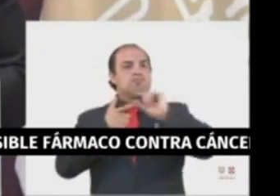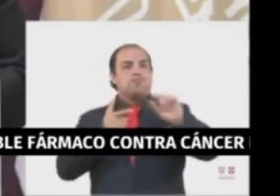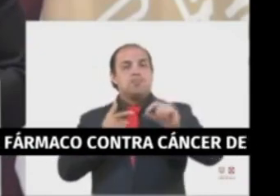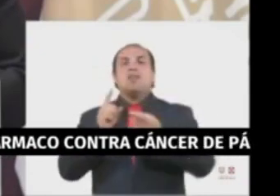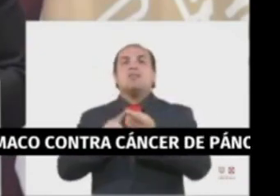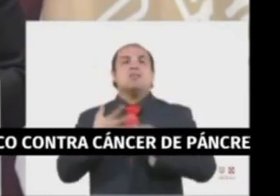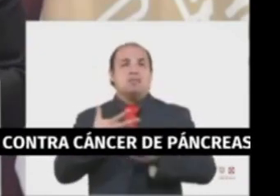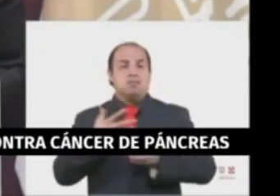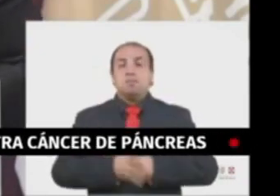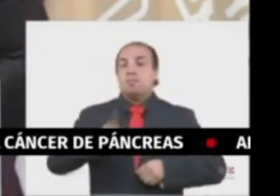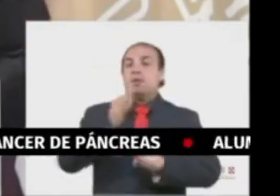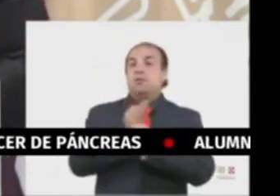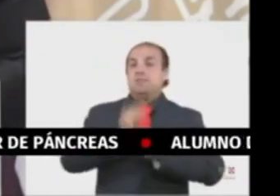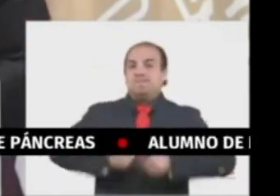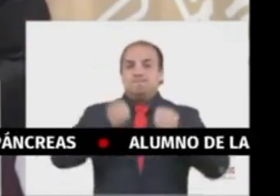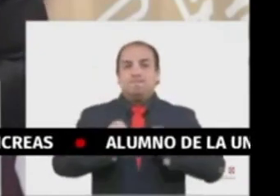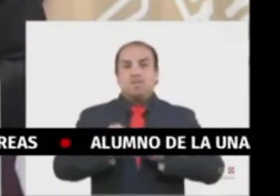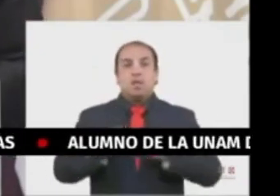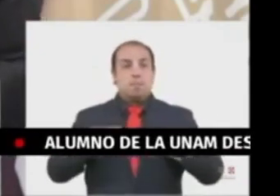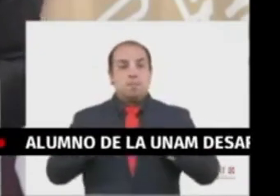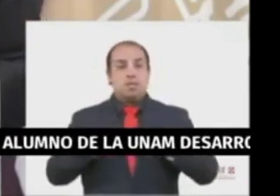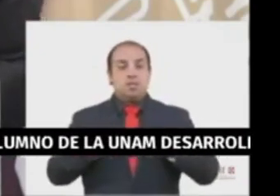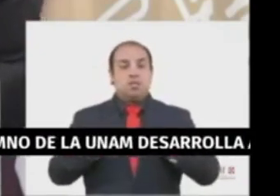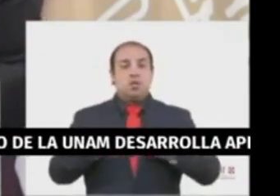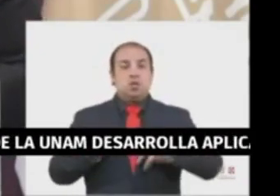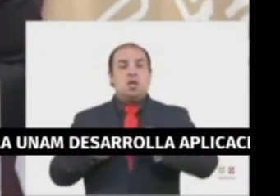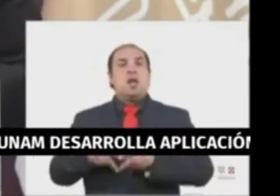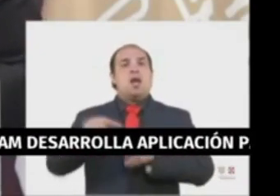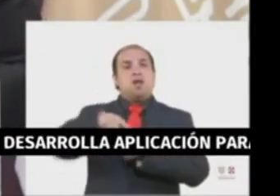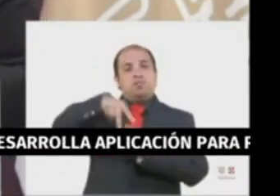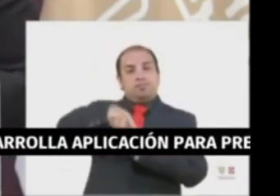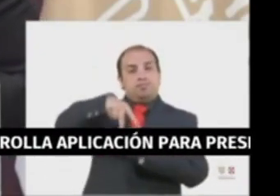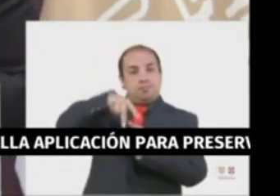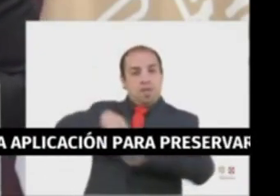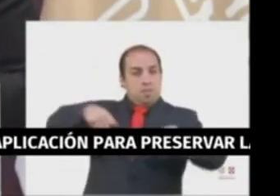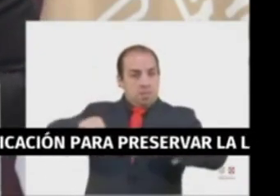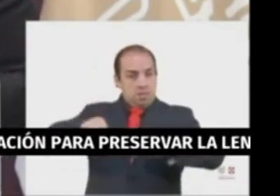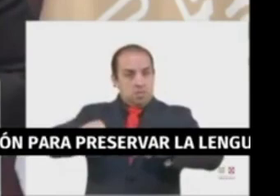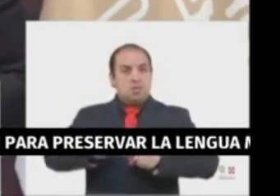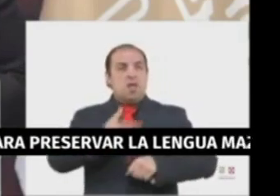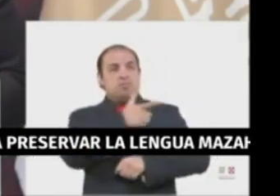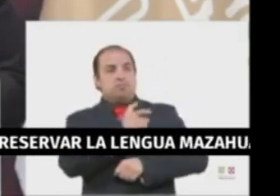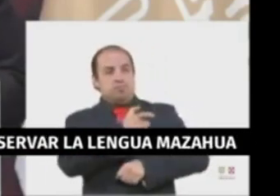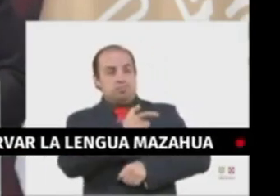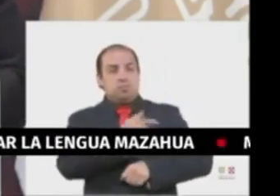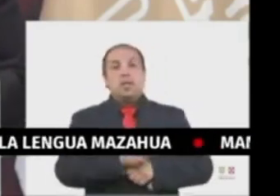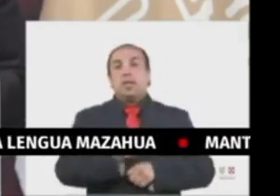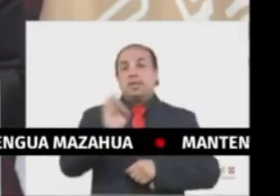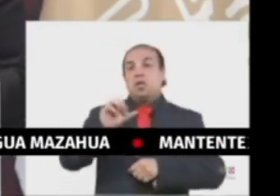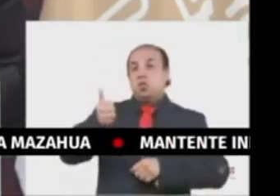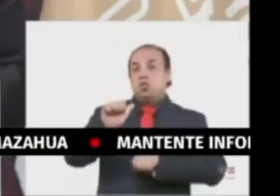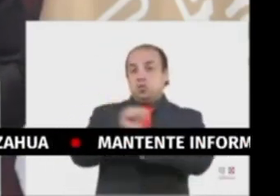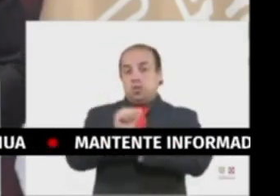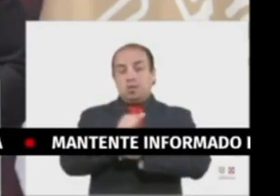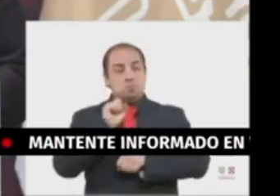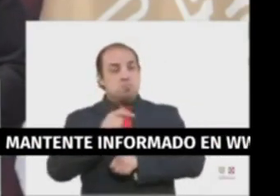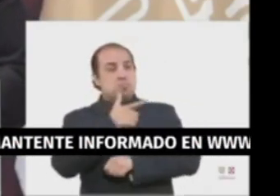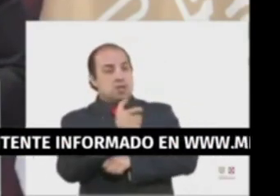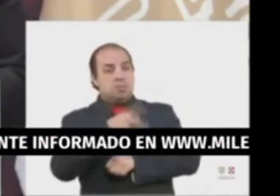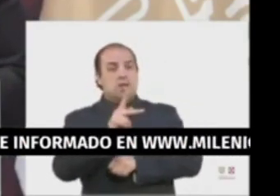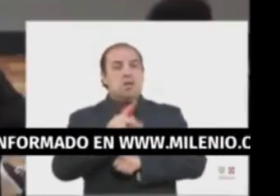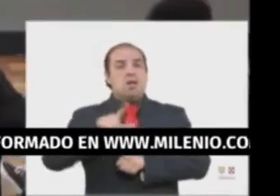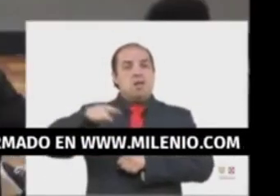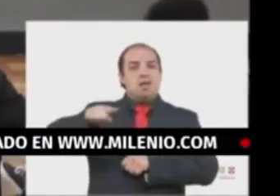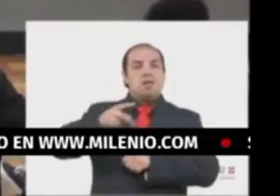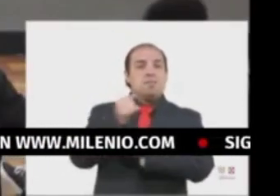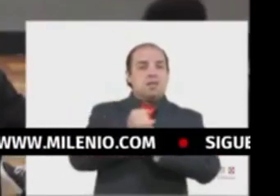y de dónde provinieron. Lo que está confirmado al momento es que el copiloto de la motocicleta es quien efectuó los disparos. No descartamos que haya disparos desde otro vehículo, pero ya nos lo confirmarán